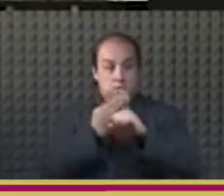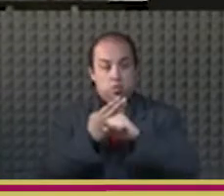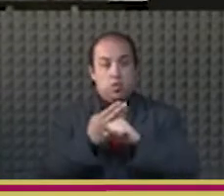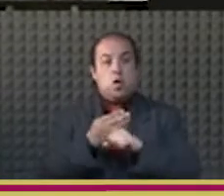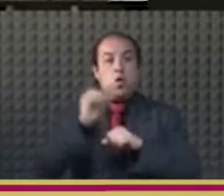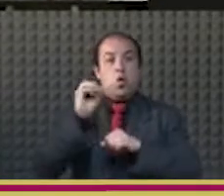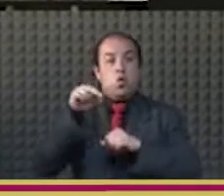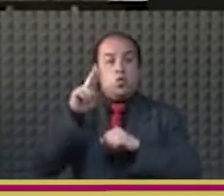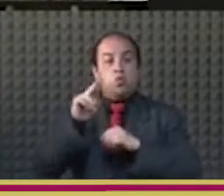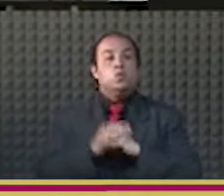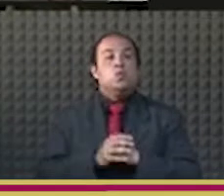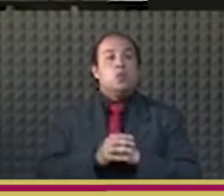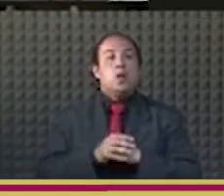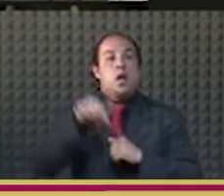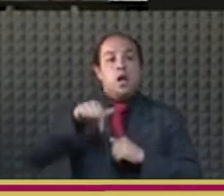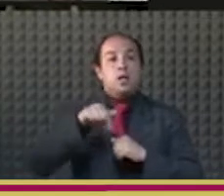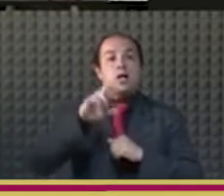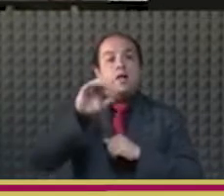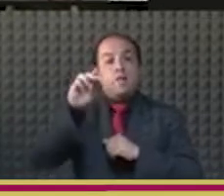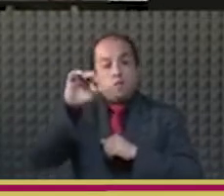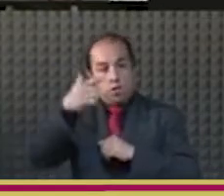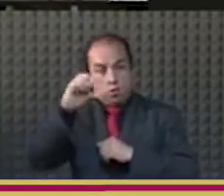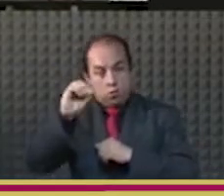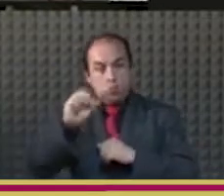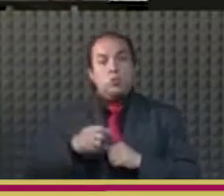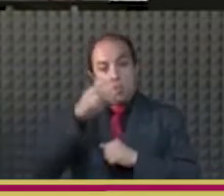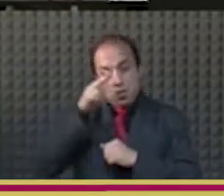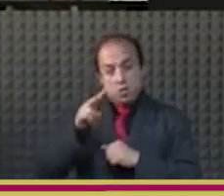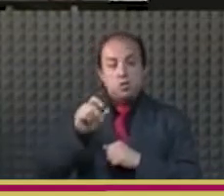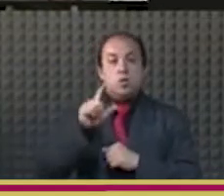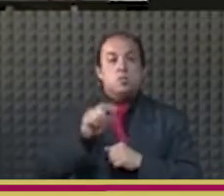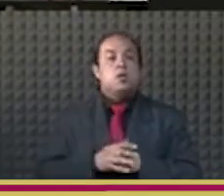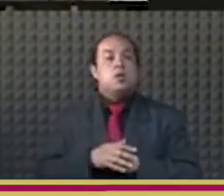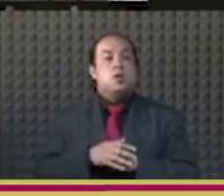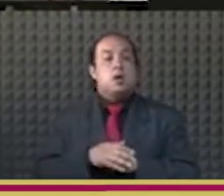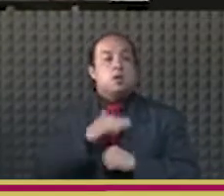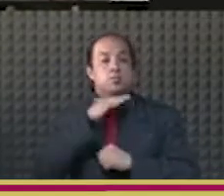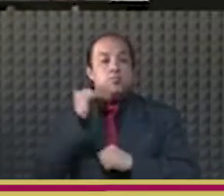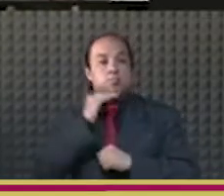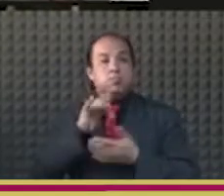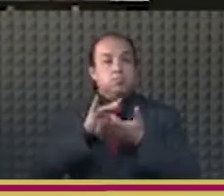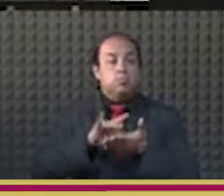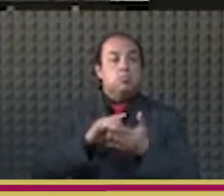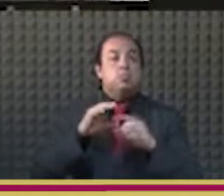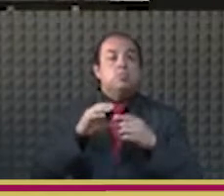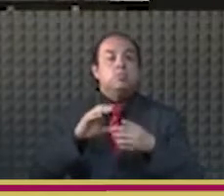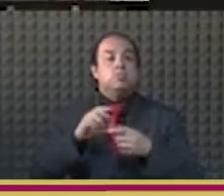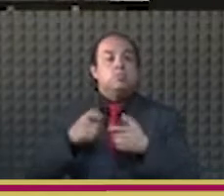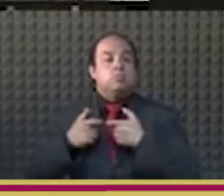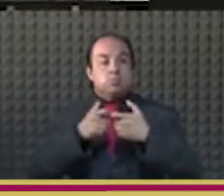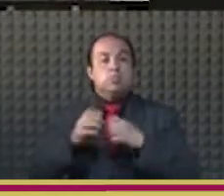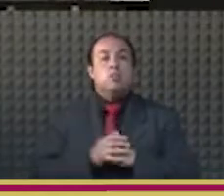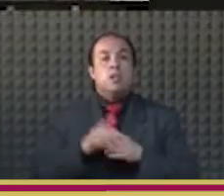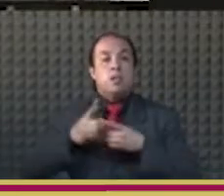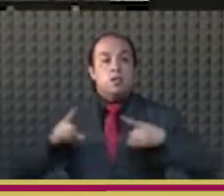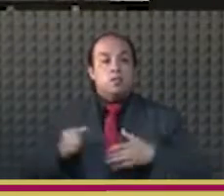Unidas para los Refugiados en México, de la Agencia de Cooperación Alemania para el Desarrollo Sustentable, del Banco Mundial